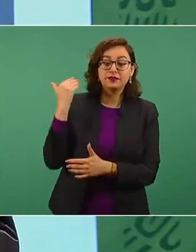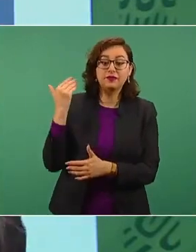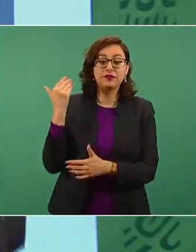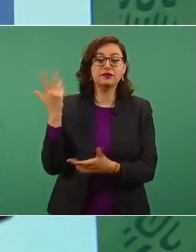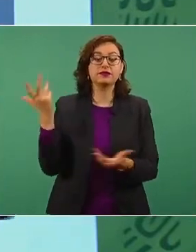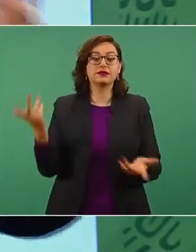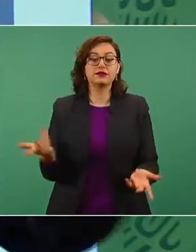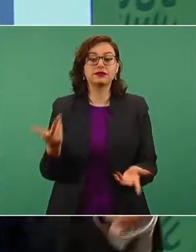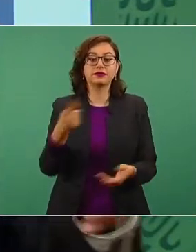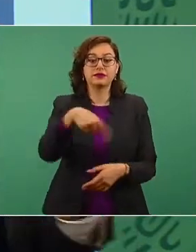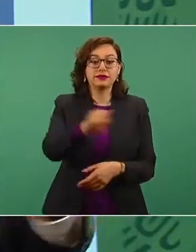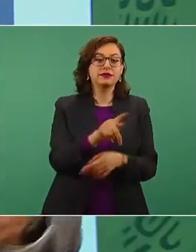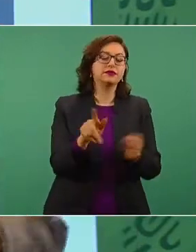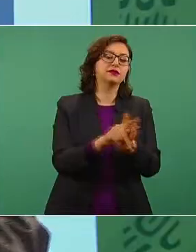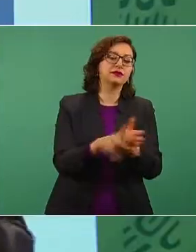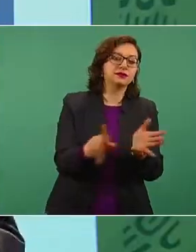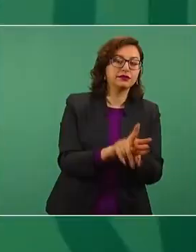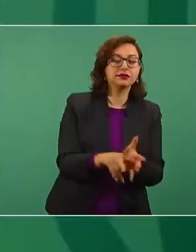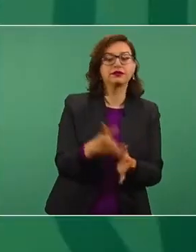los dueños